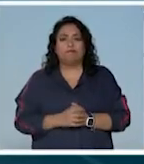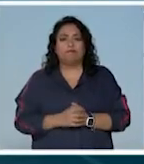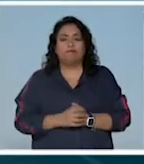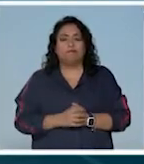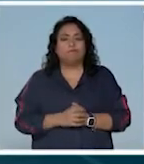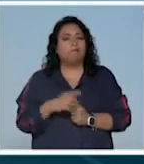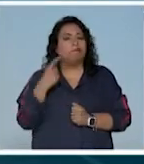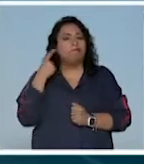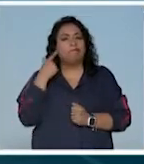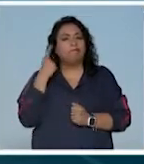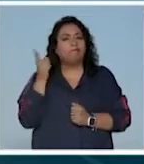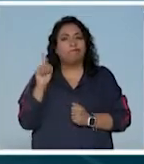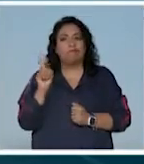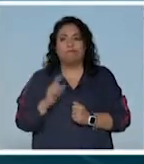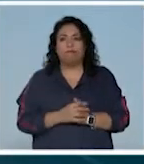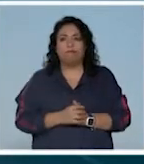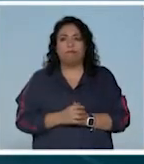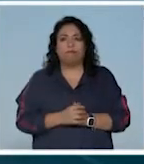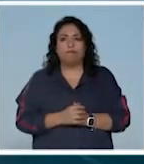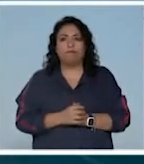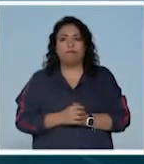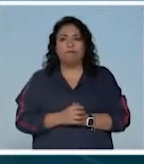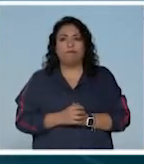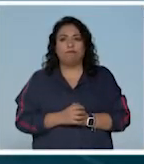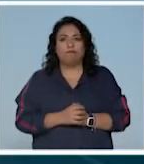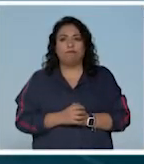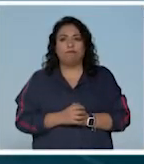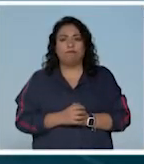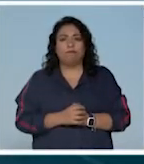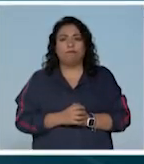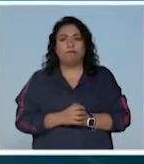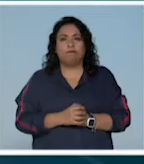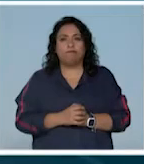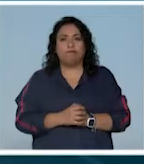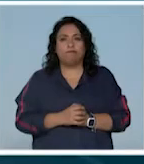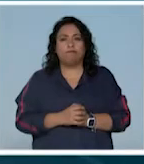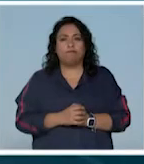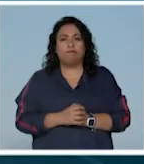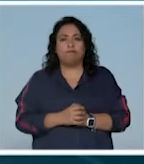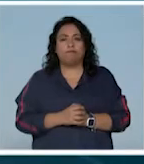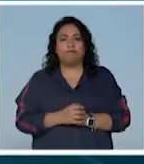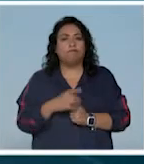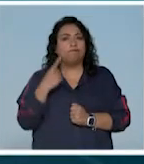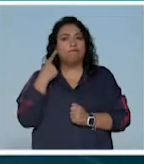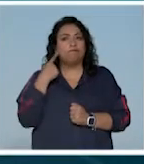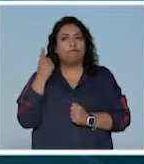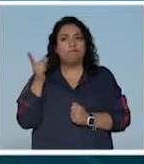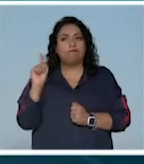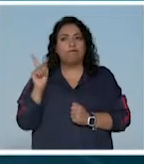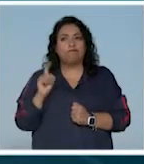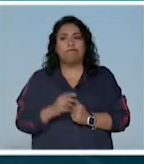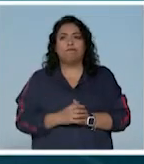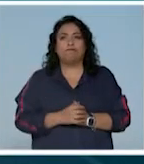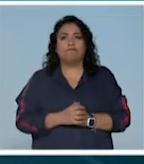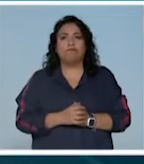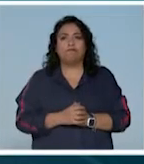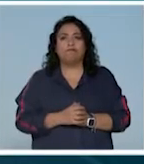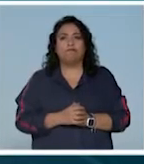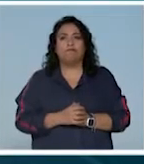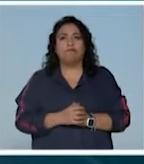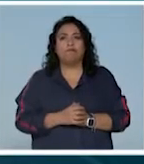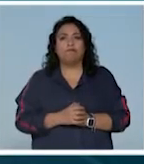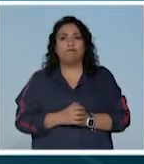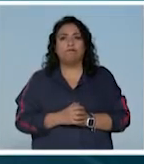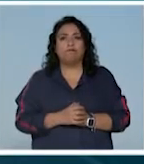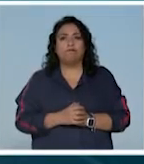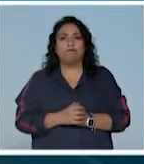ganó un lugar en la música mexicana por interpretar de manera particular y desgarradora las canciones rancheras. Hoy en